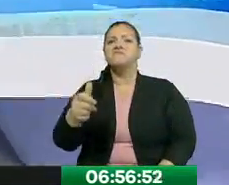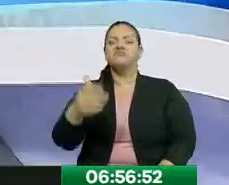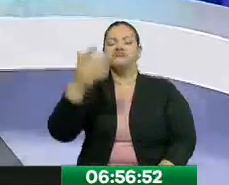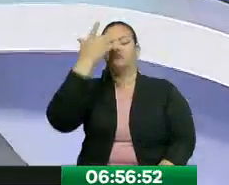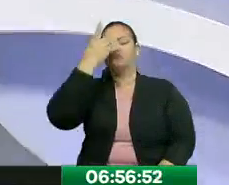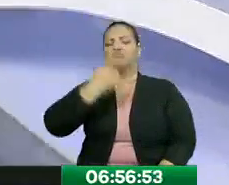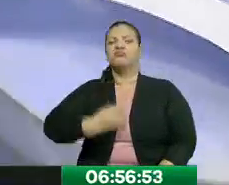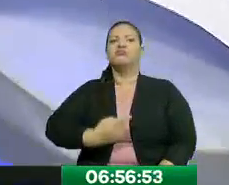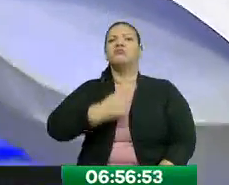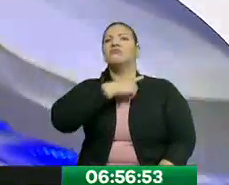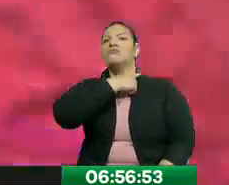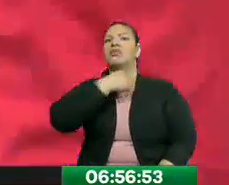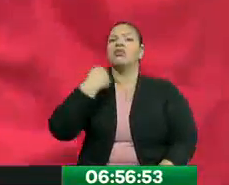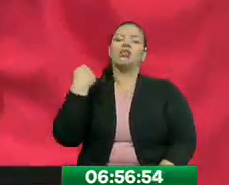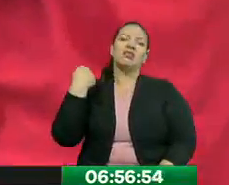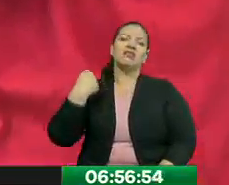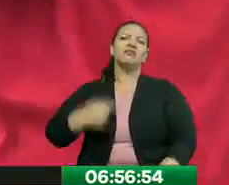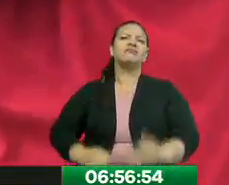nota.